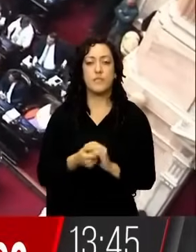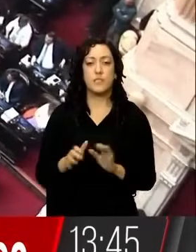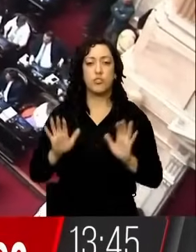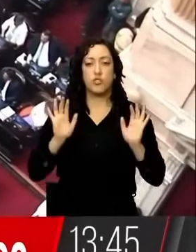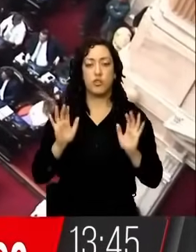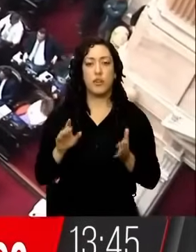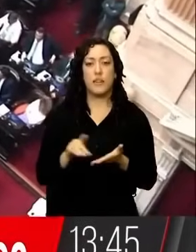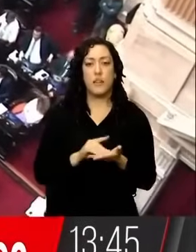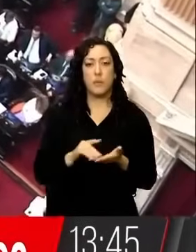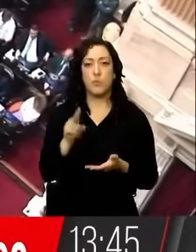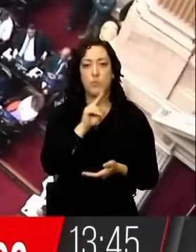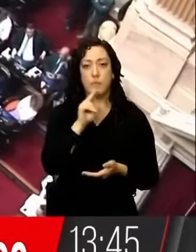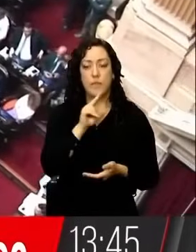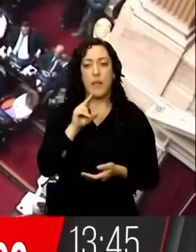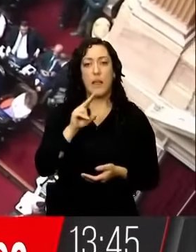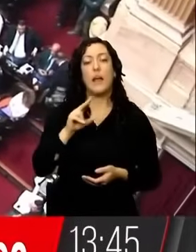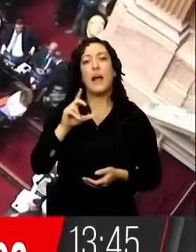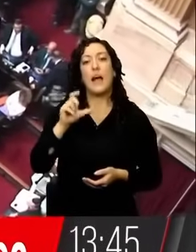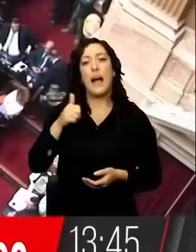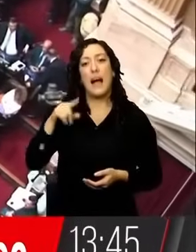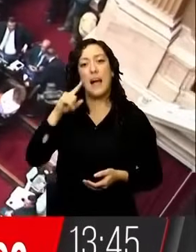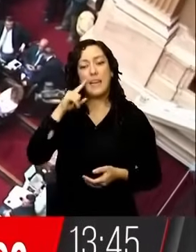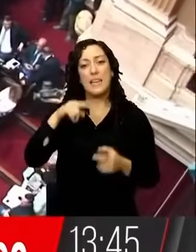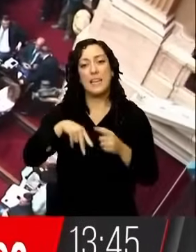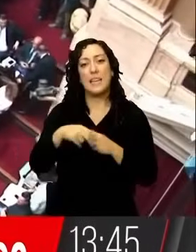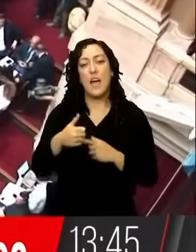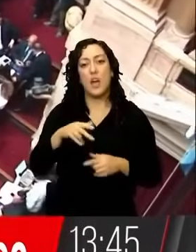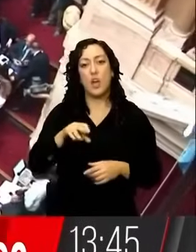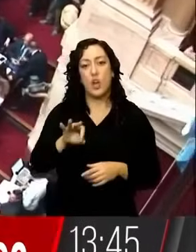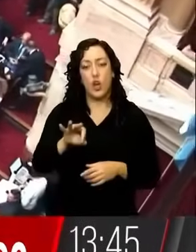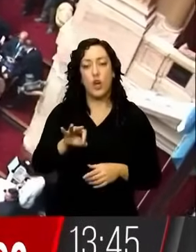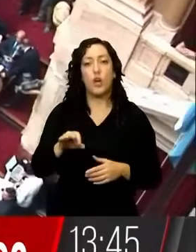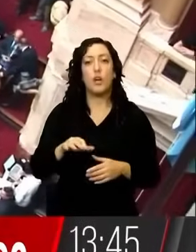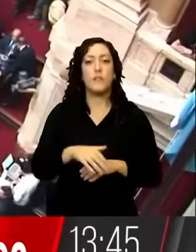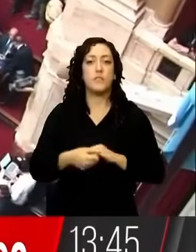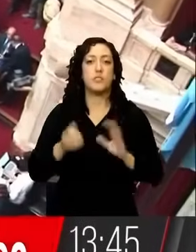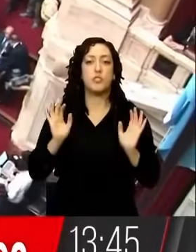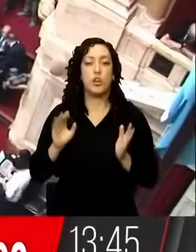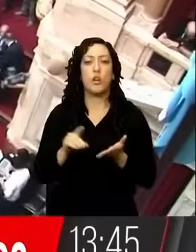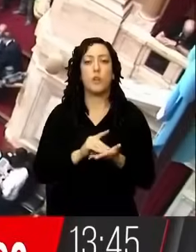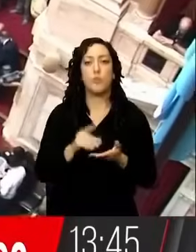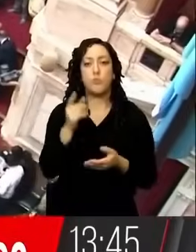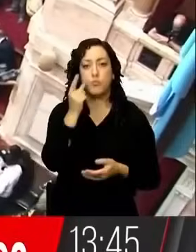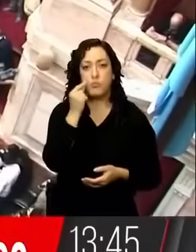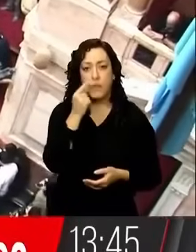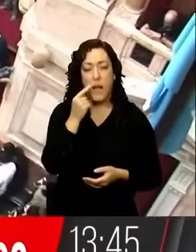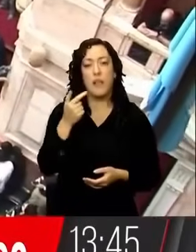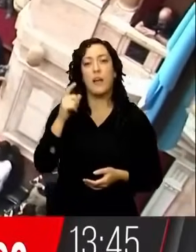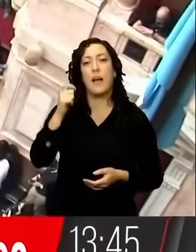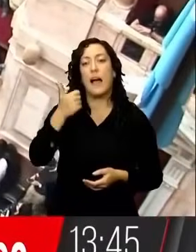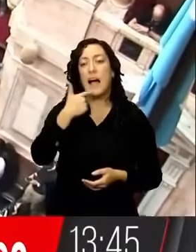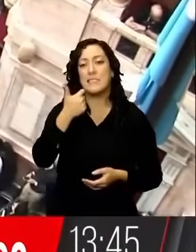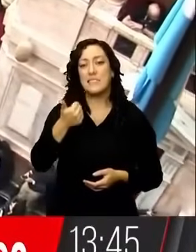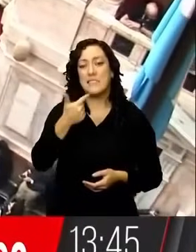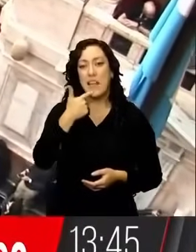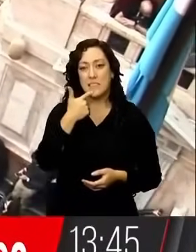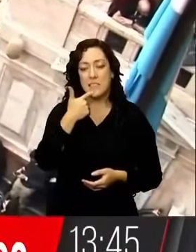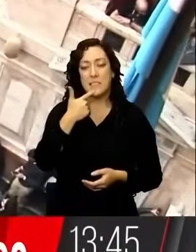Abstención. Diputada Florencia Cariñano. Abstención. Diputado Sergio